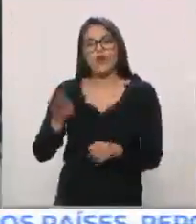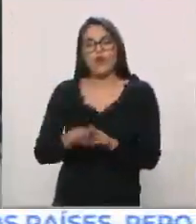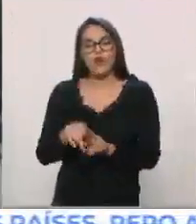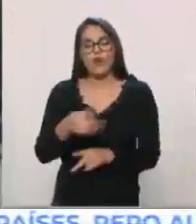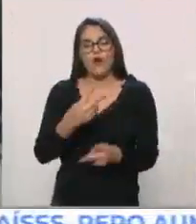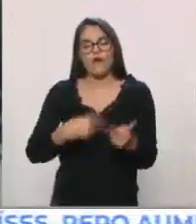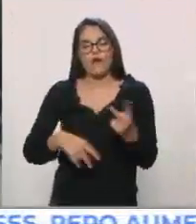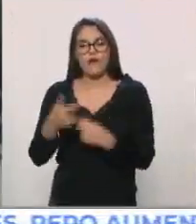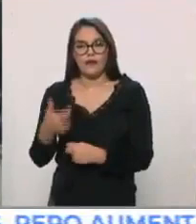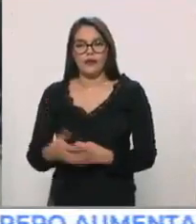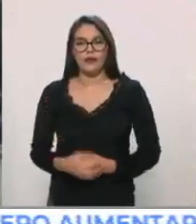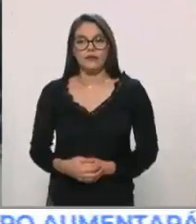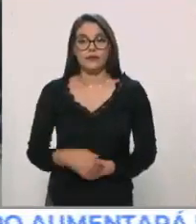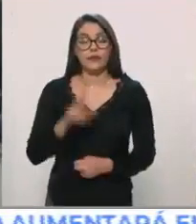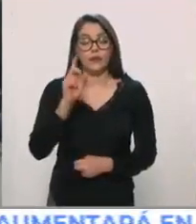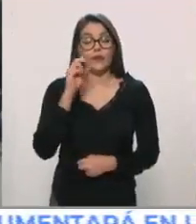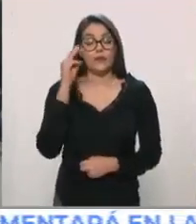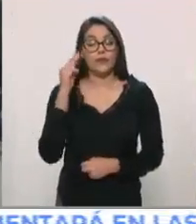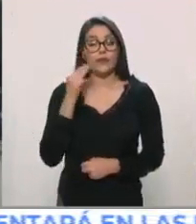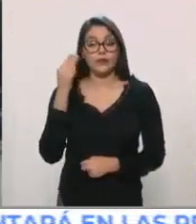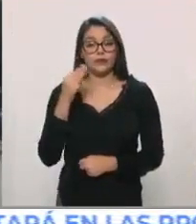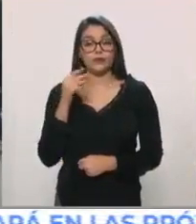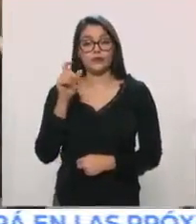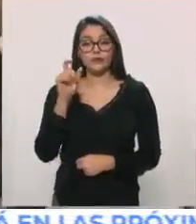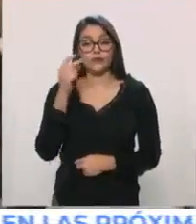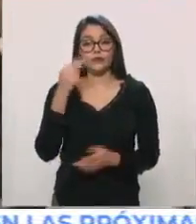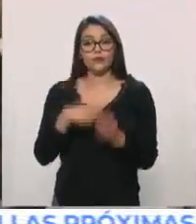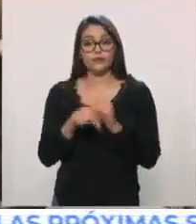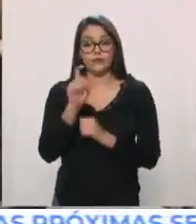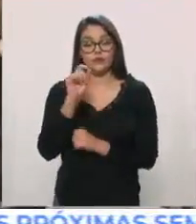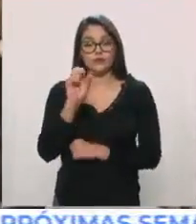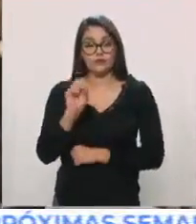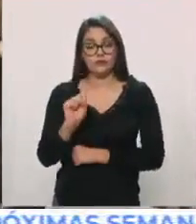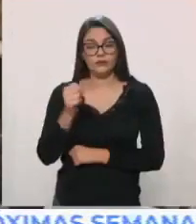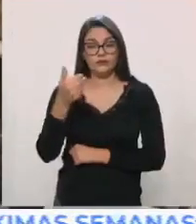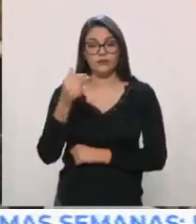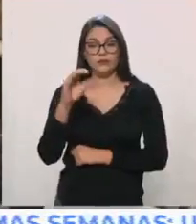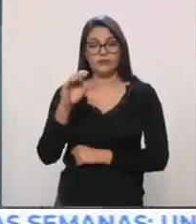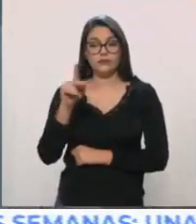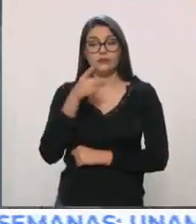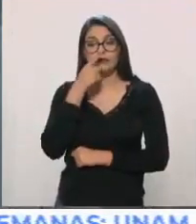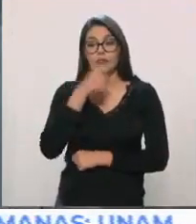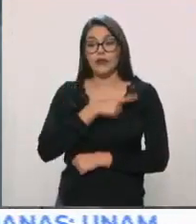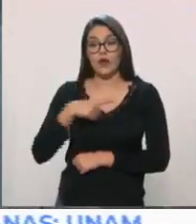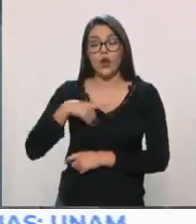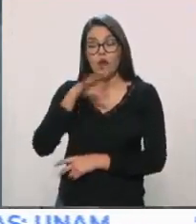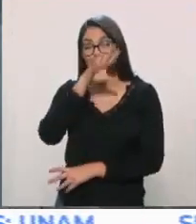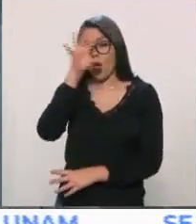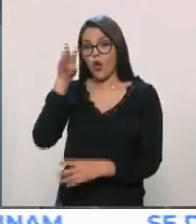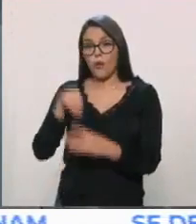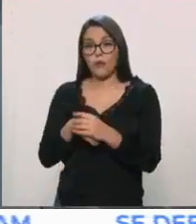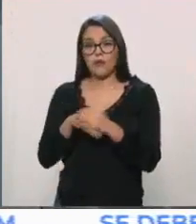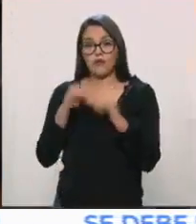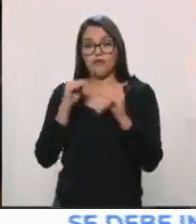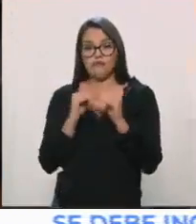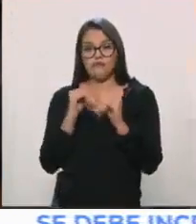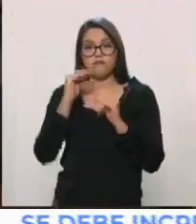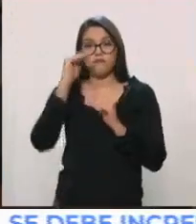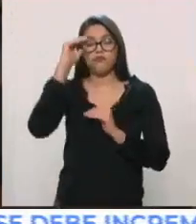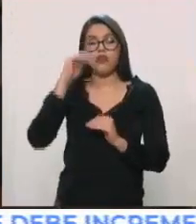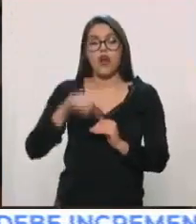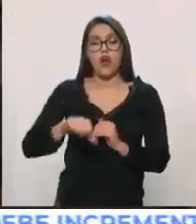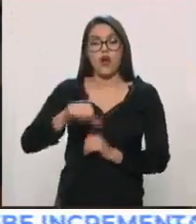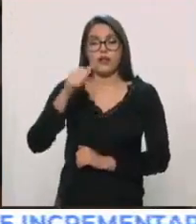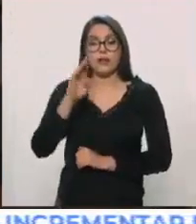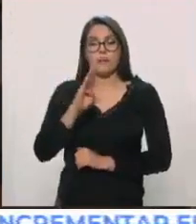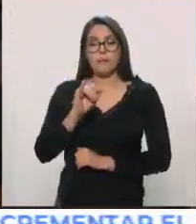operación. Al corte del 30 de marzo de 2020, la Secretaría de Hacienda detalló que la deuda total del sector público ascendió a